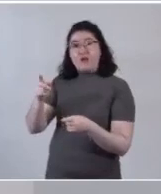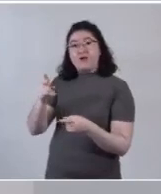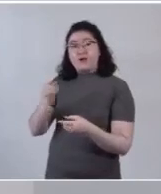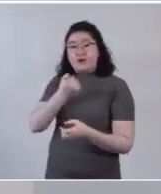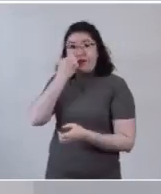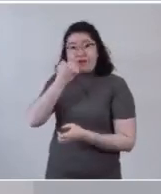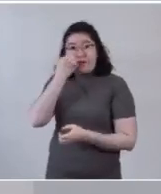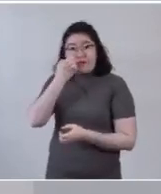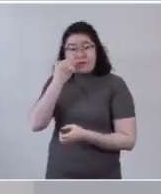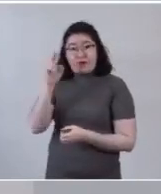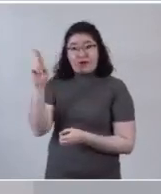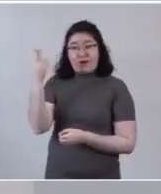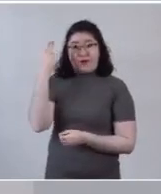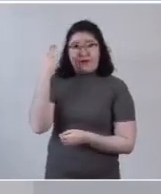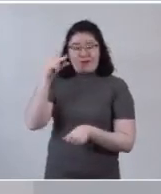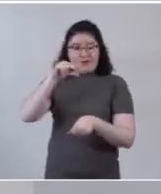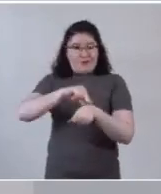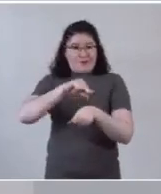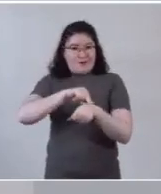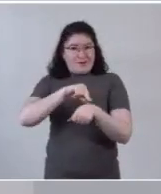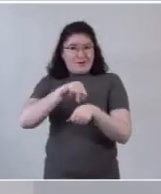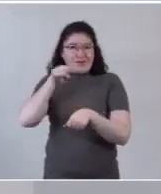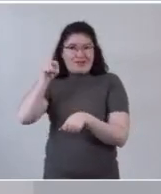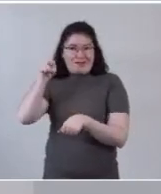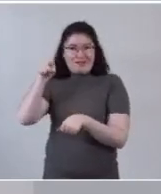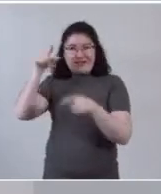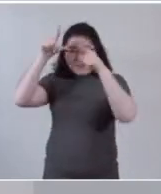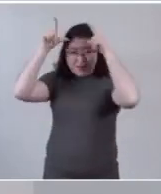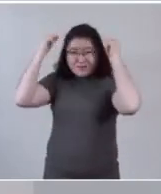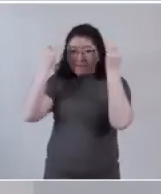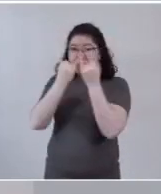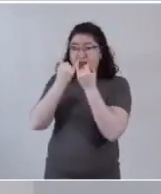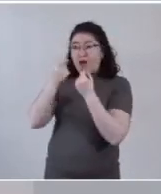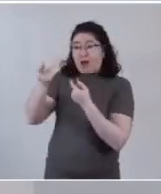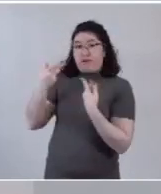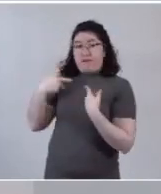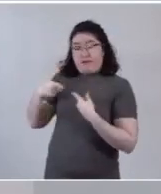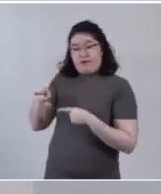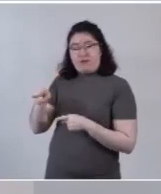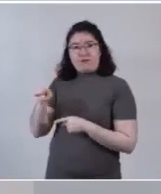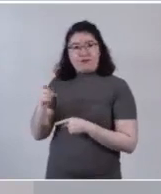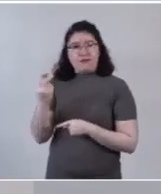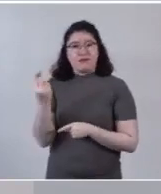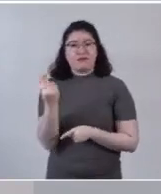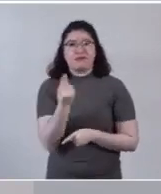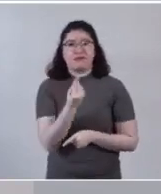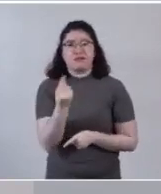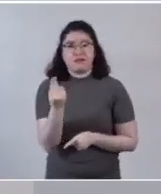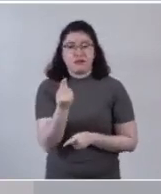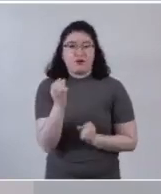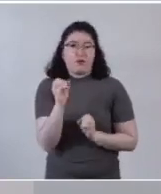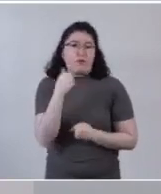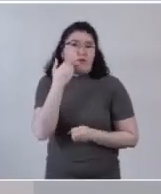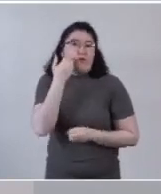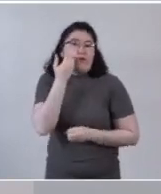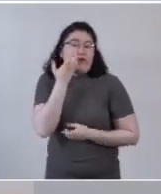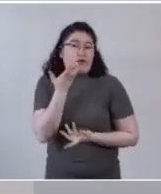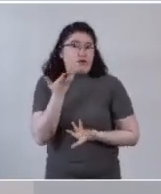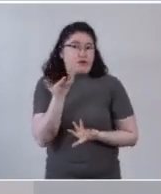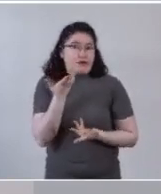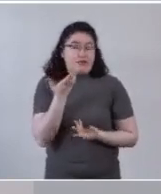Universitaria Naval para estudiar medicina y enfermería, para que personas que quieran, que